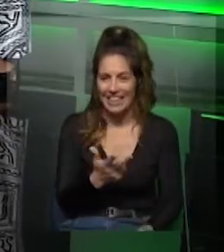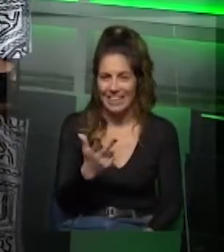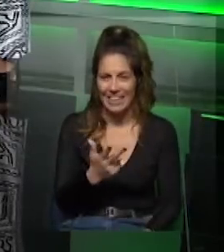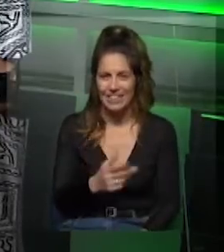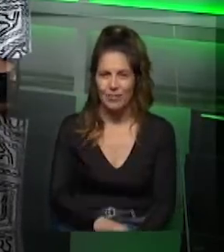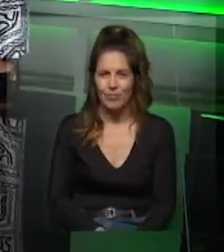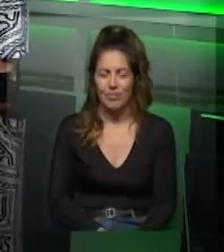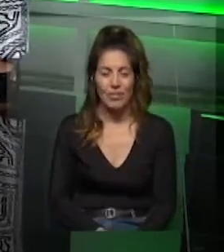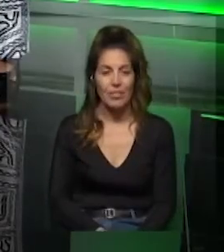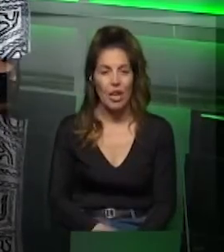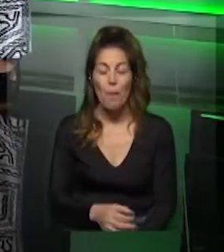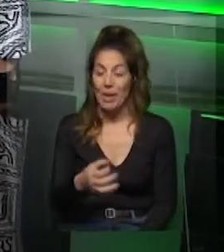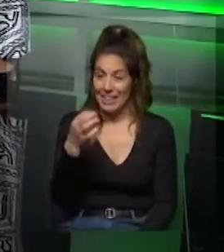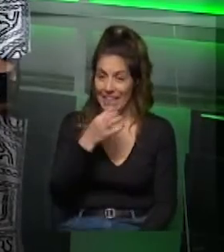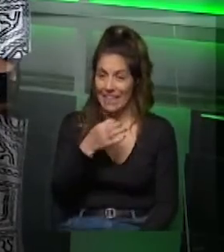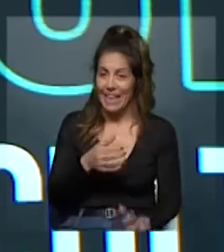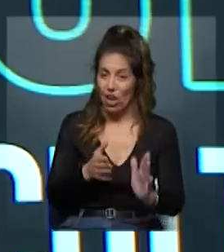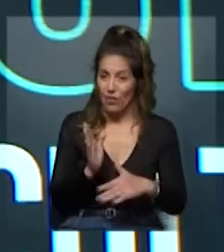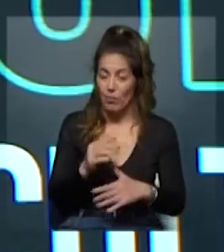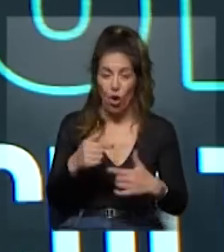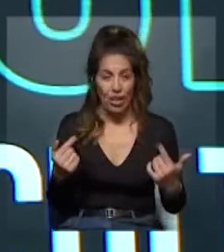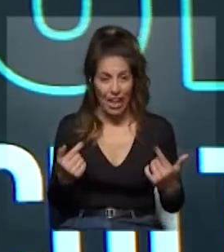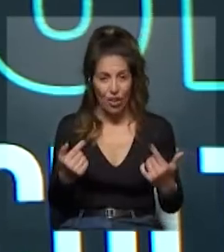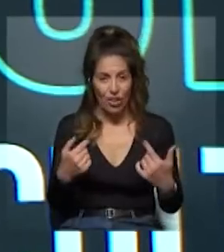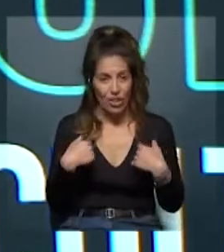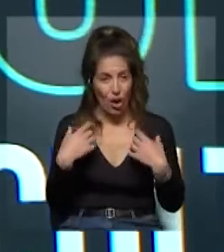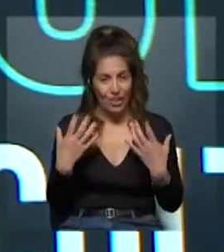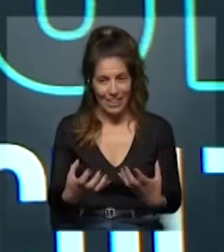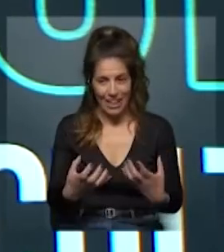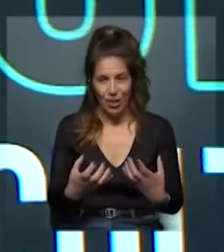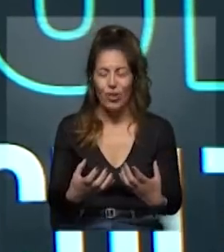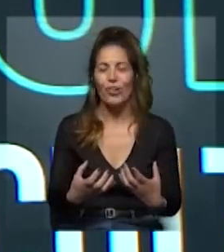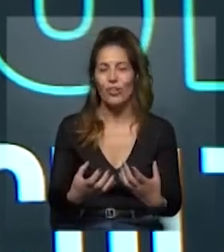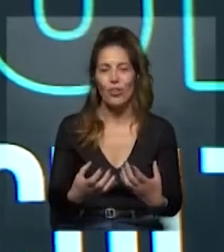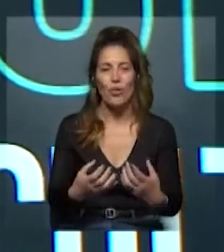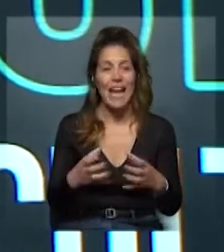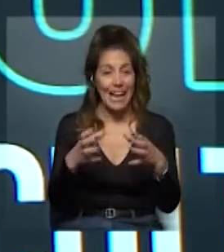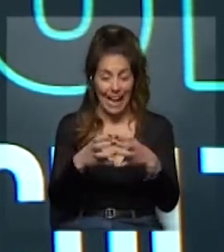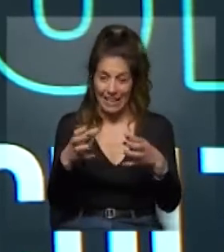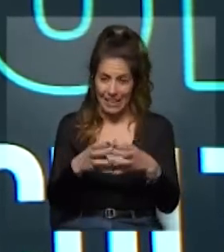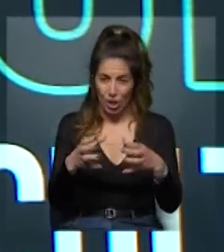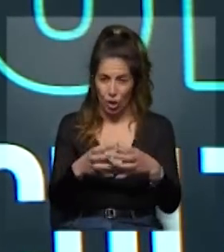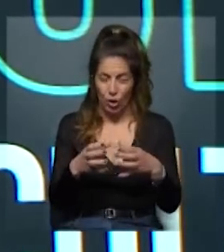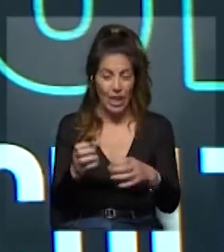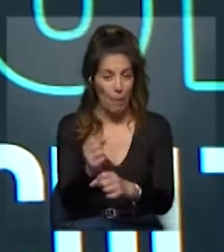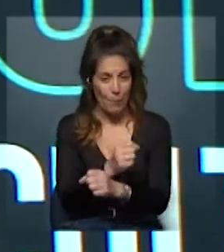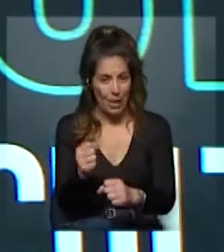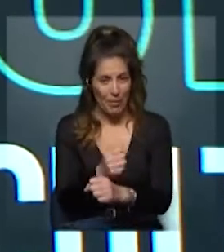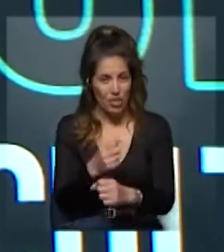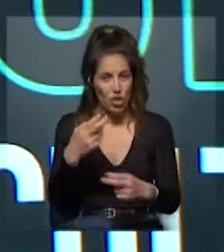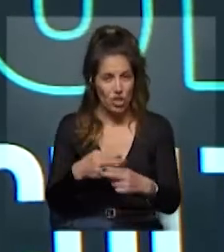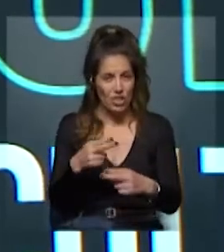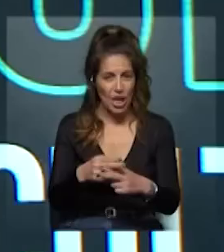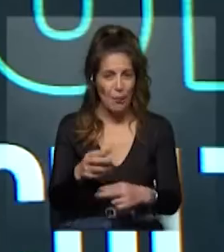íbamos con Un capricho me confesaste eso nos vamos con Un capricho porque eh Hay una categoría de de premiación que se llama